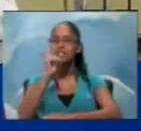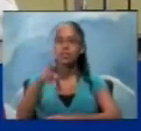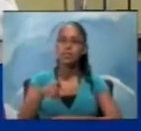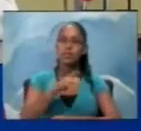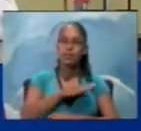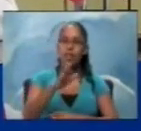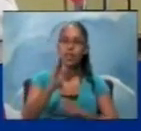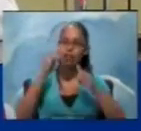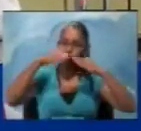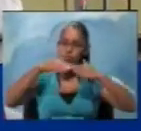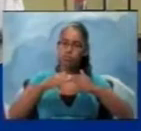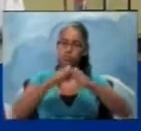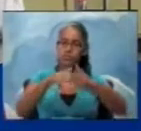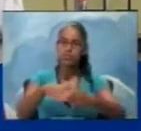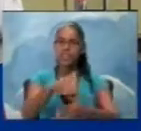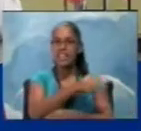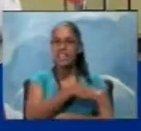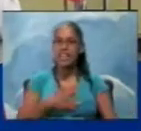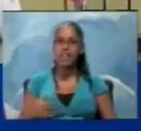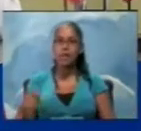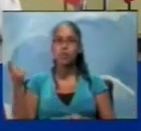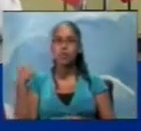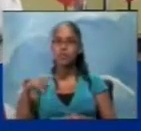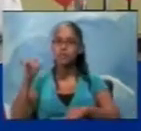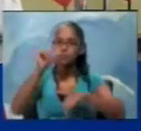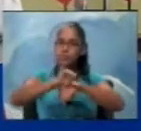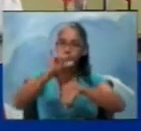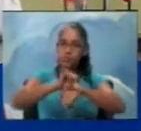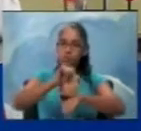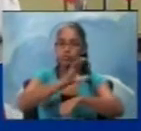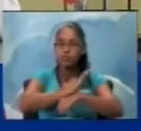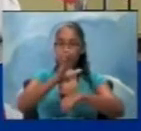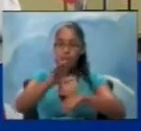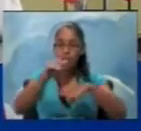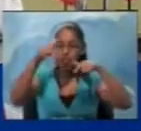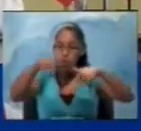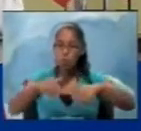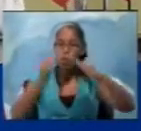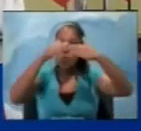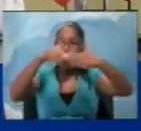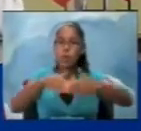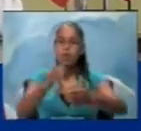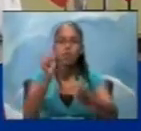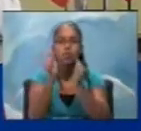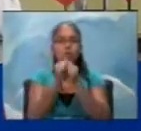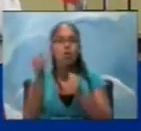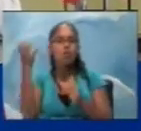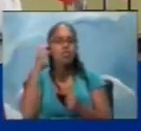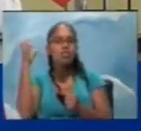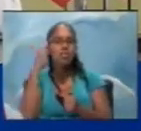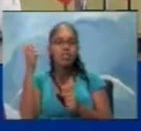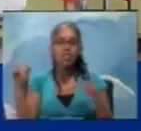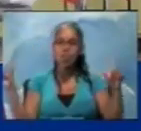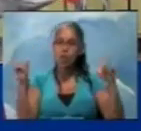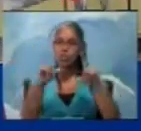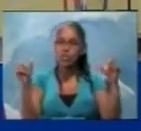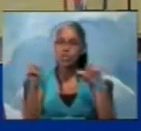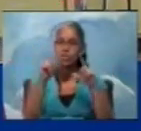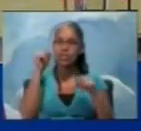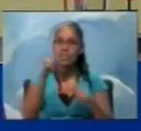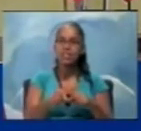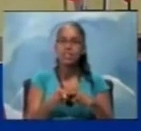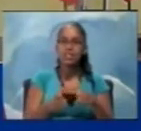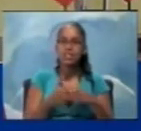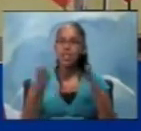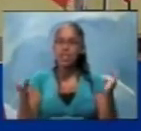tripulación. Queremos tener misiones flotantes con radio con canal de televisión que